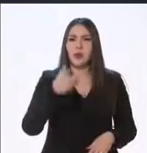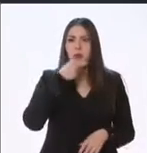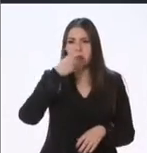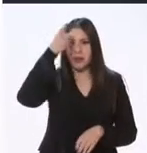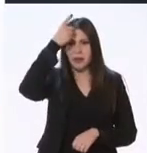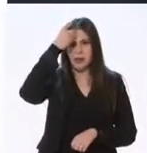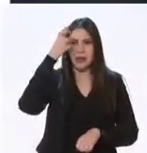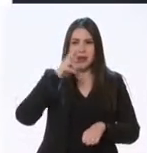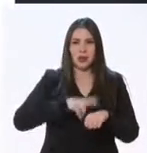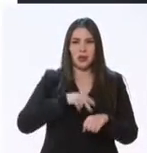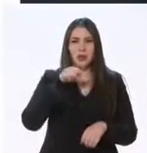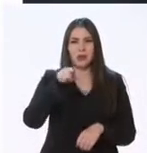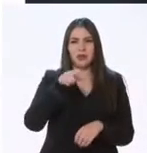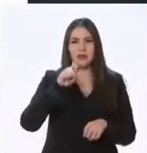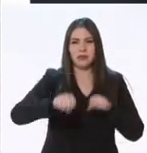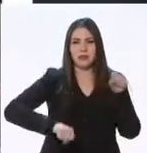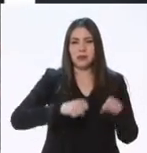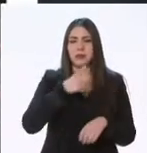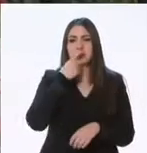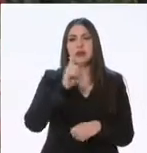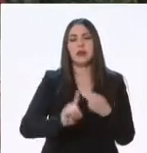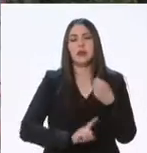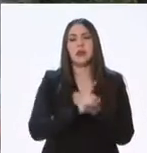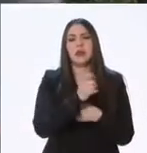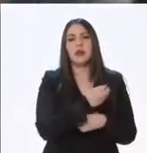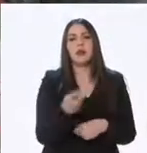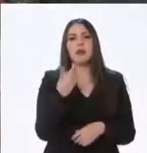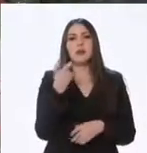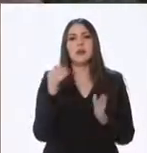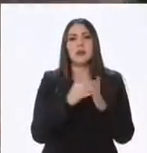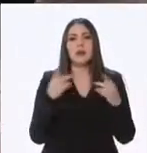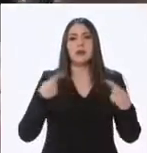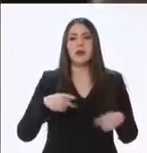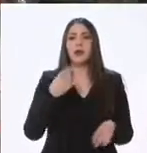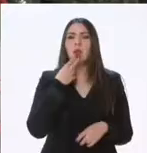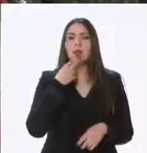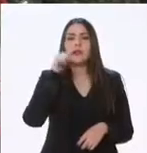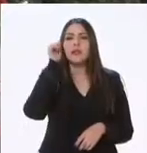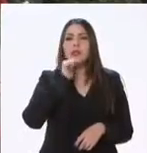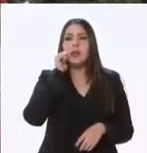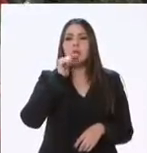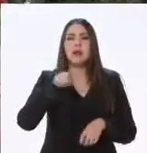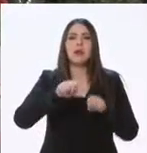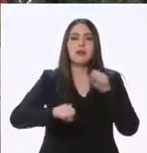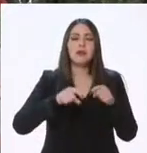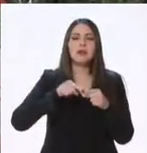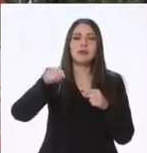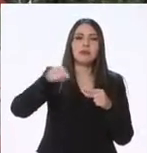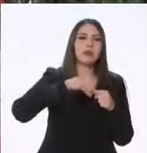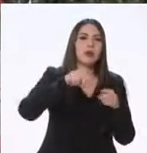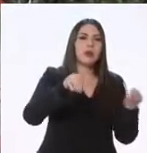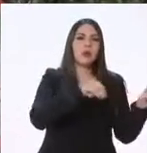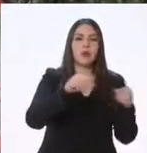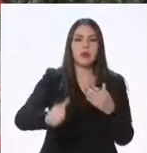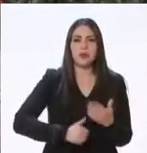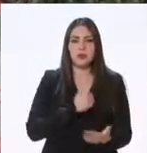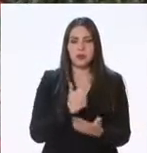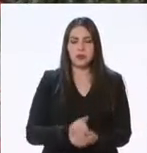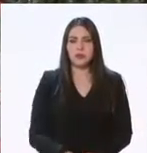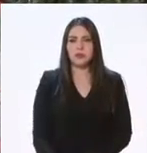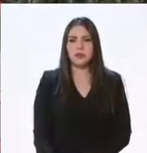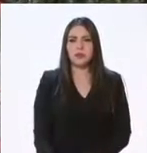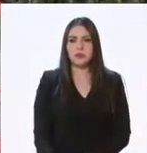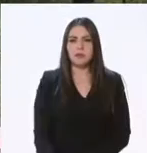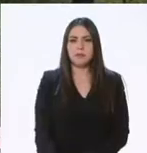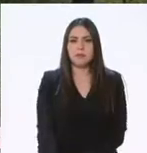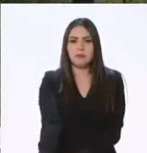solución, perjudica a los más de 200,000 usuarios que a diario utilizan este servicio como una forma de trasladarse en la ciudad. No coincidimos con